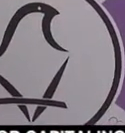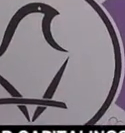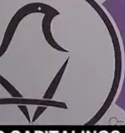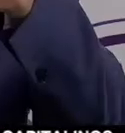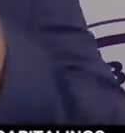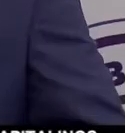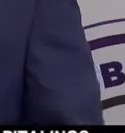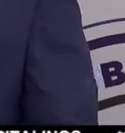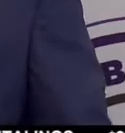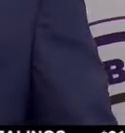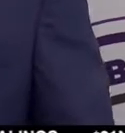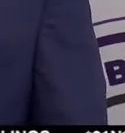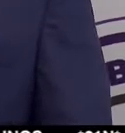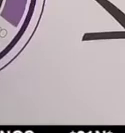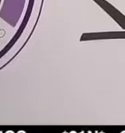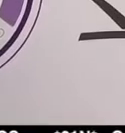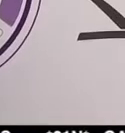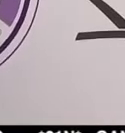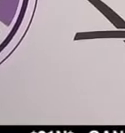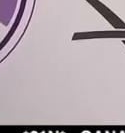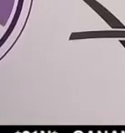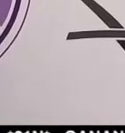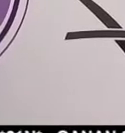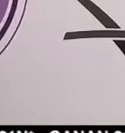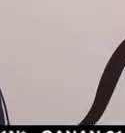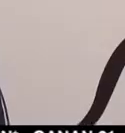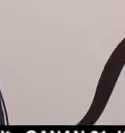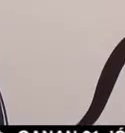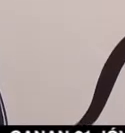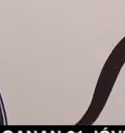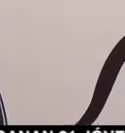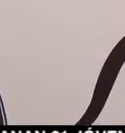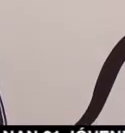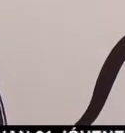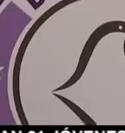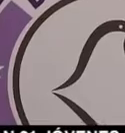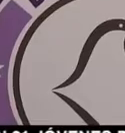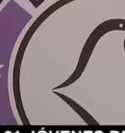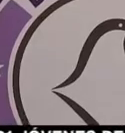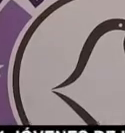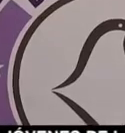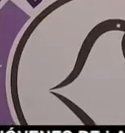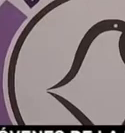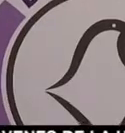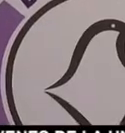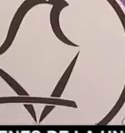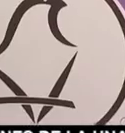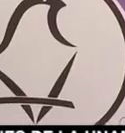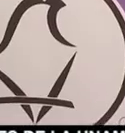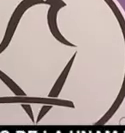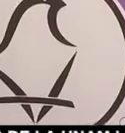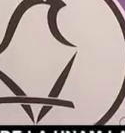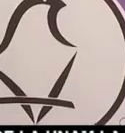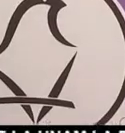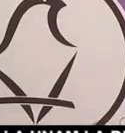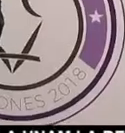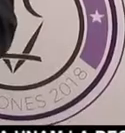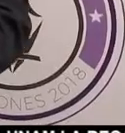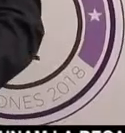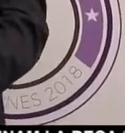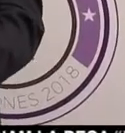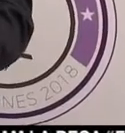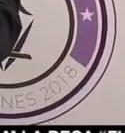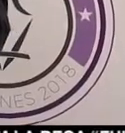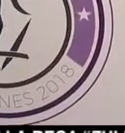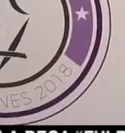Los aspirantes a contender por el Distrito 17 en la delegación Benito Juárez expusieron las acciones que llevarán a cabo en materia de política y